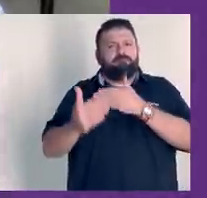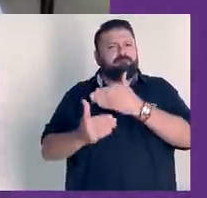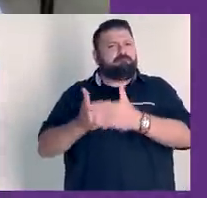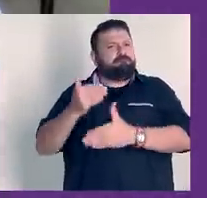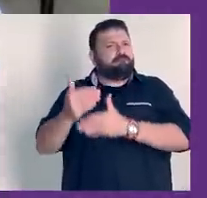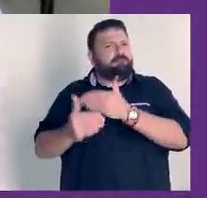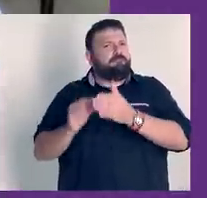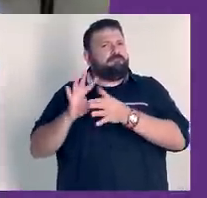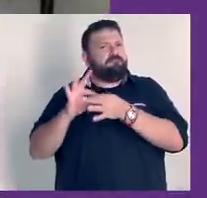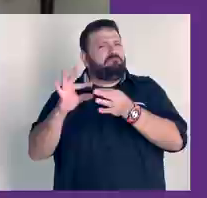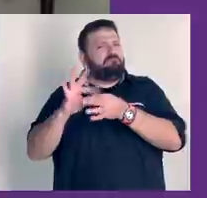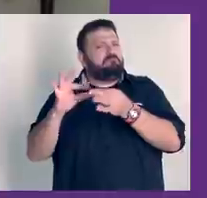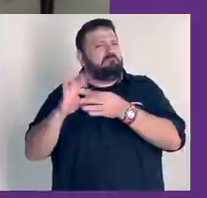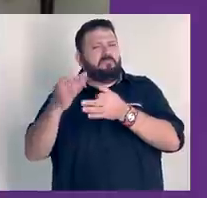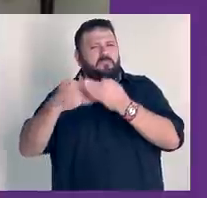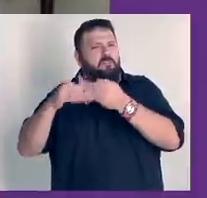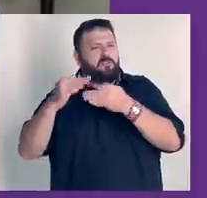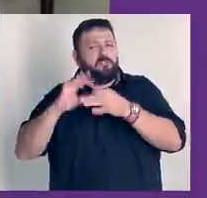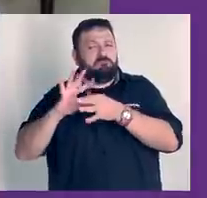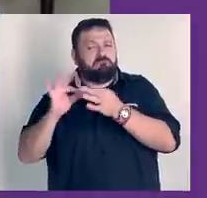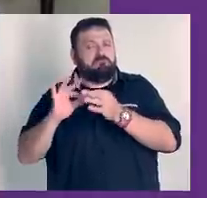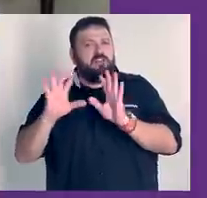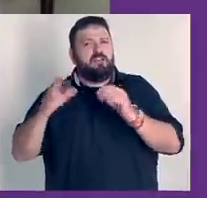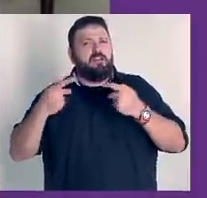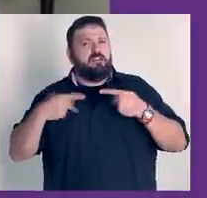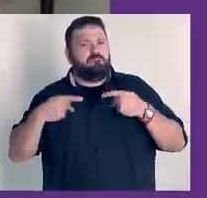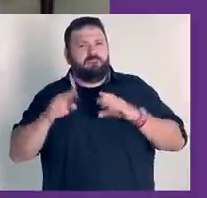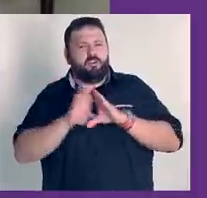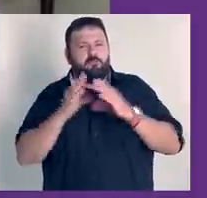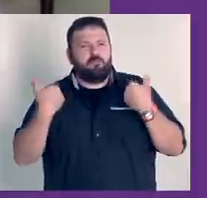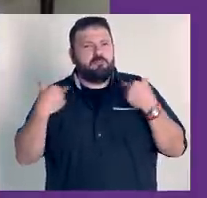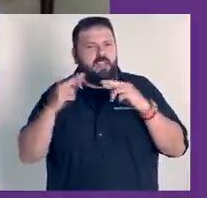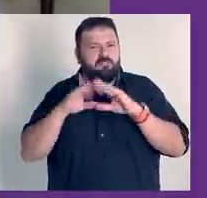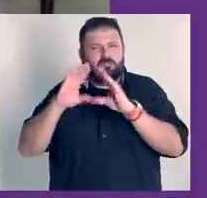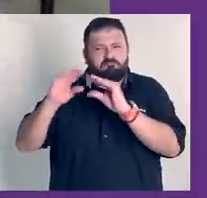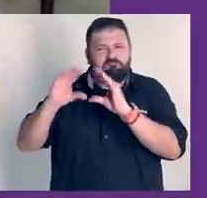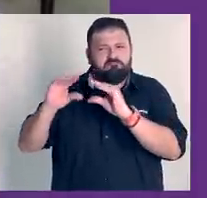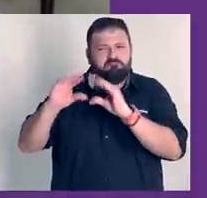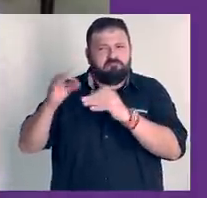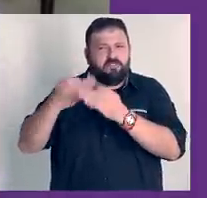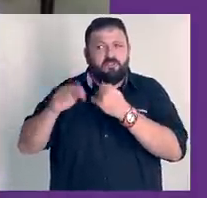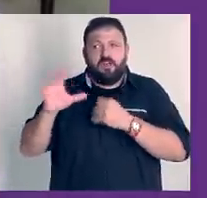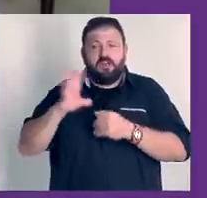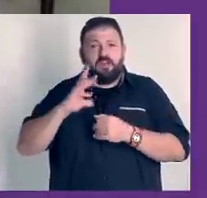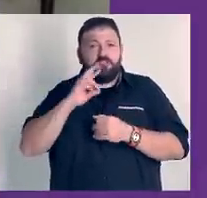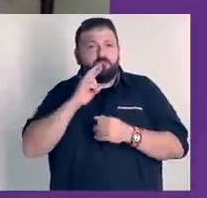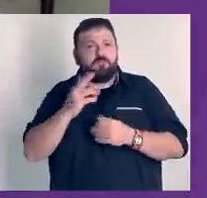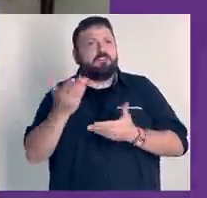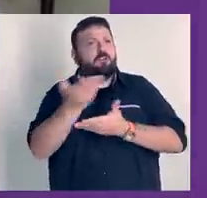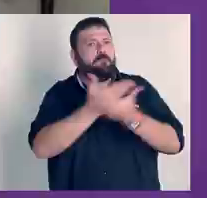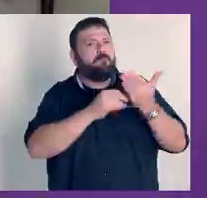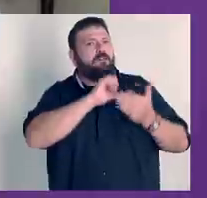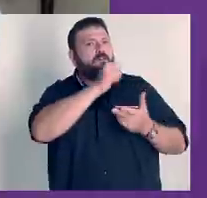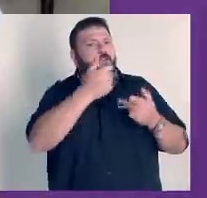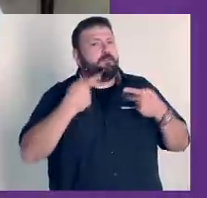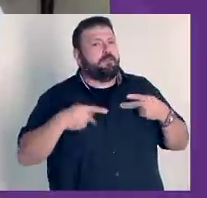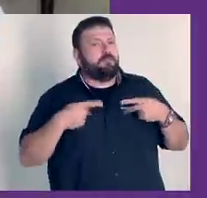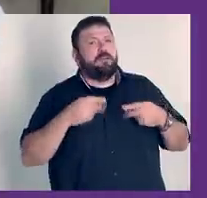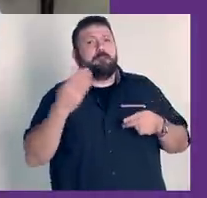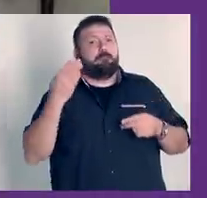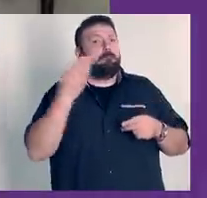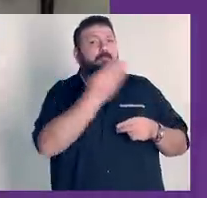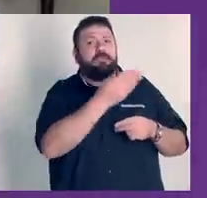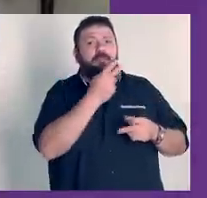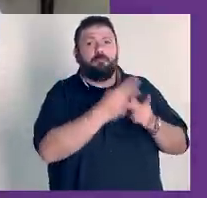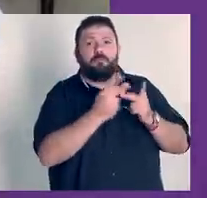cuántas veces lo tiene que tomar. La persona se toma el producto, tiene resultado, lo comparte con alguien, alguien le pide el producto y obviamente